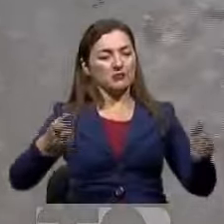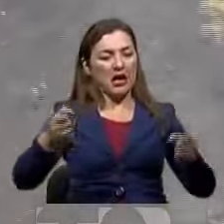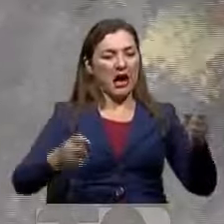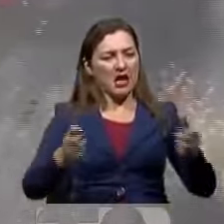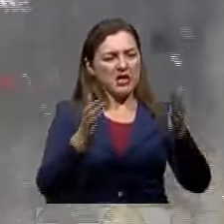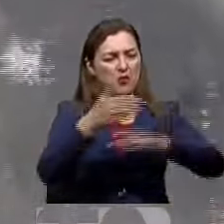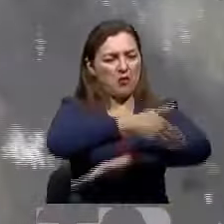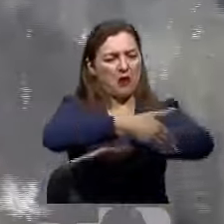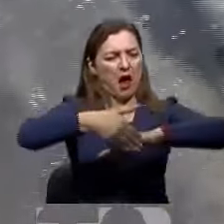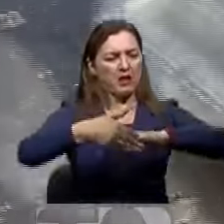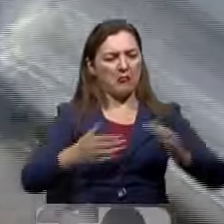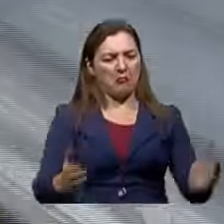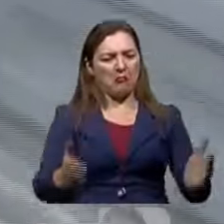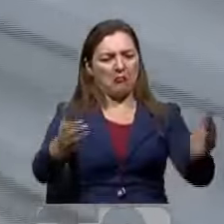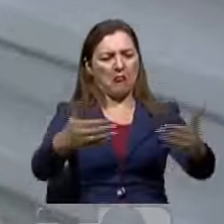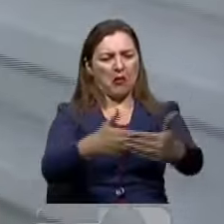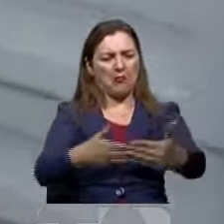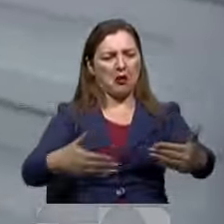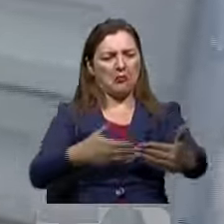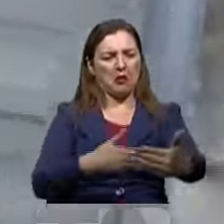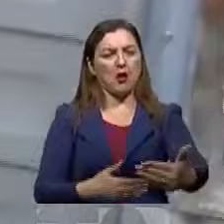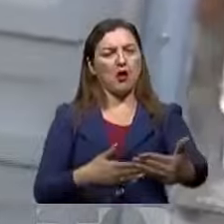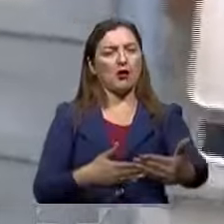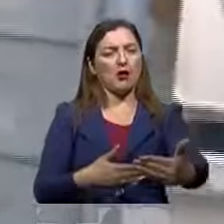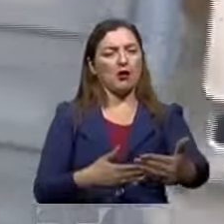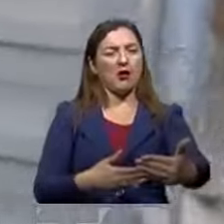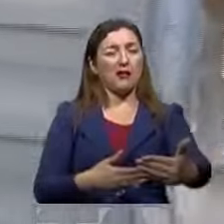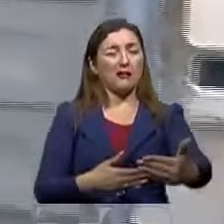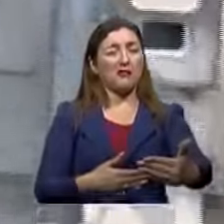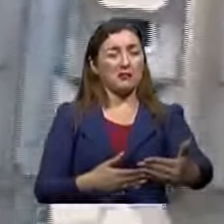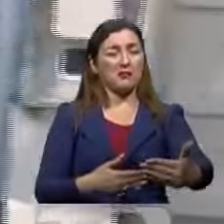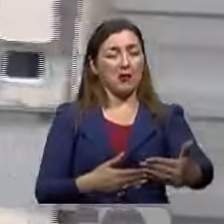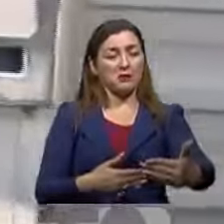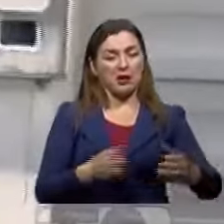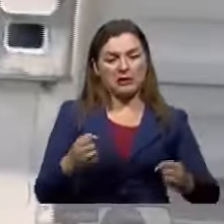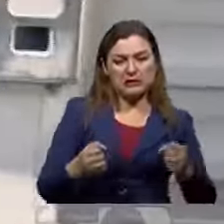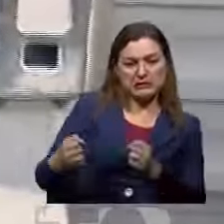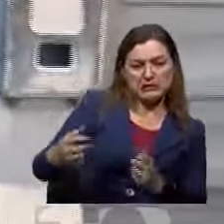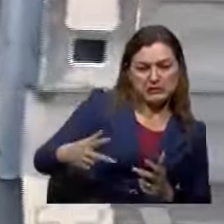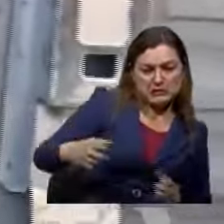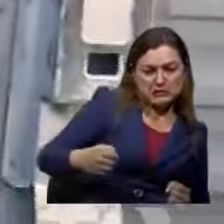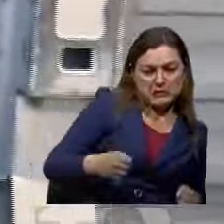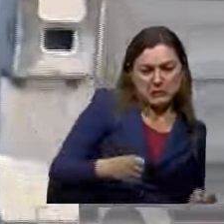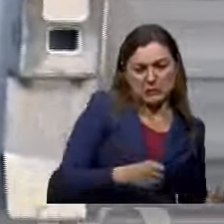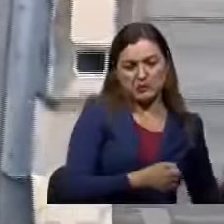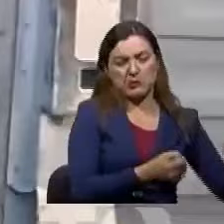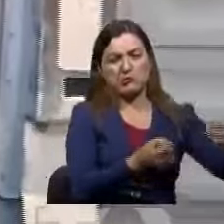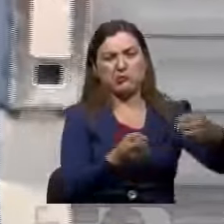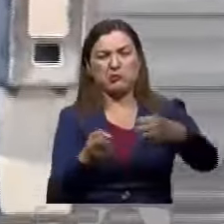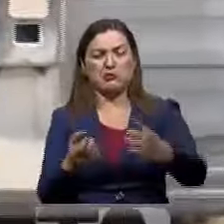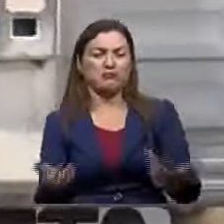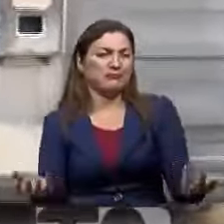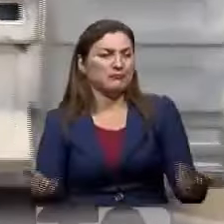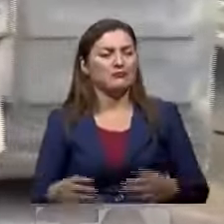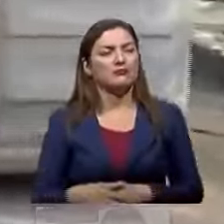también prácticamente casi uno de los carriles de esta vía. Esto obviamente interrumpe también la movilidad